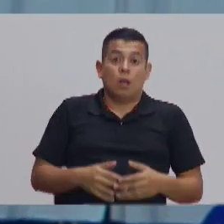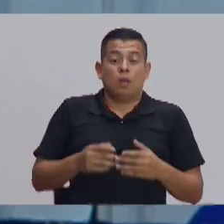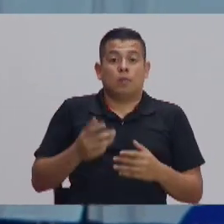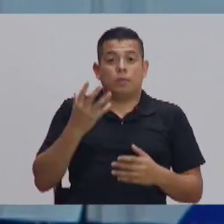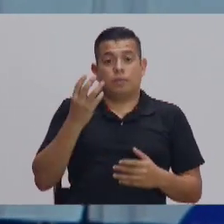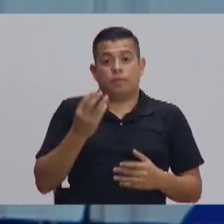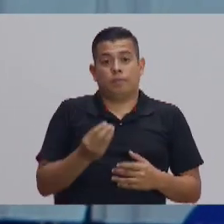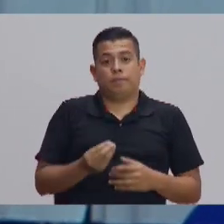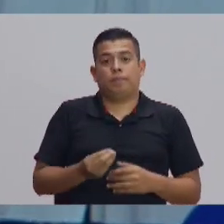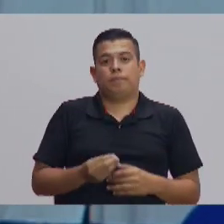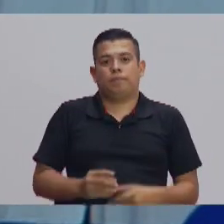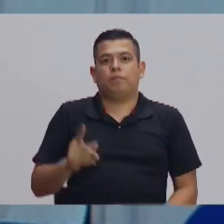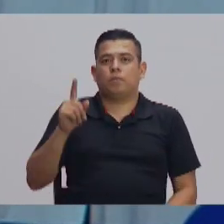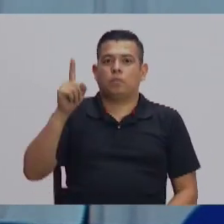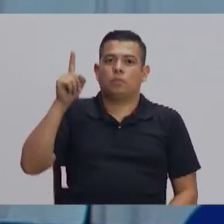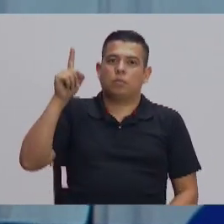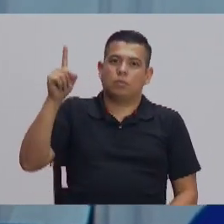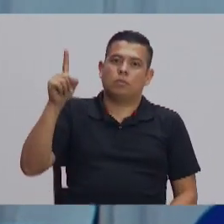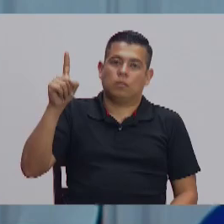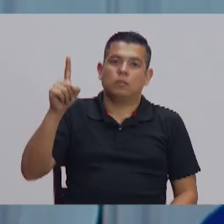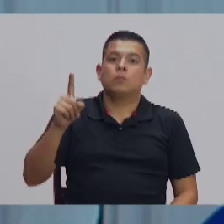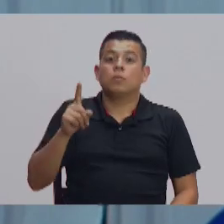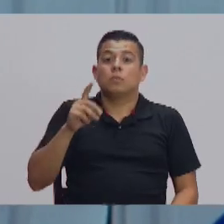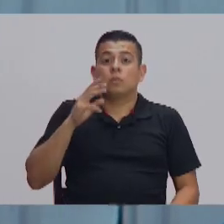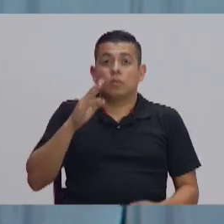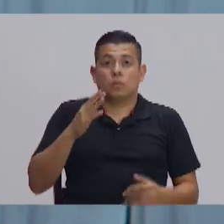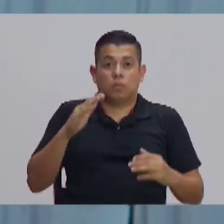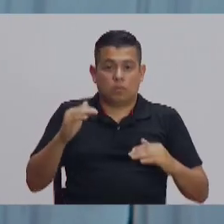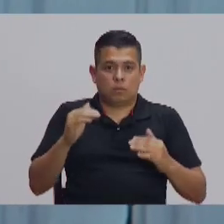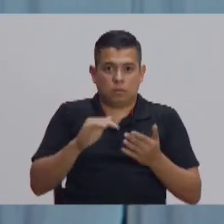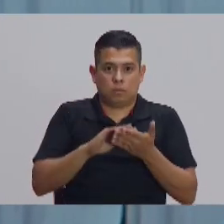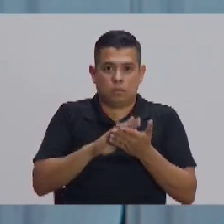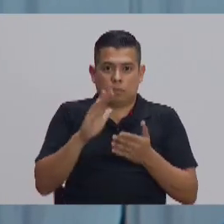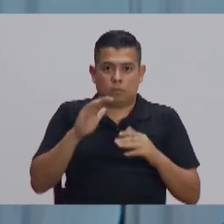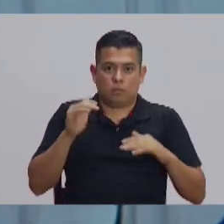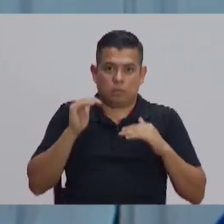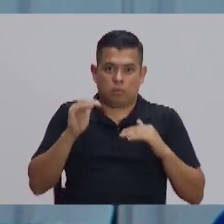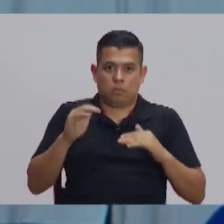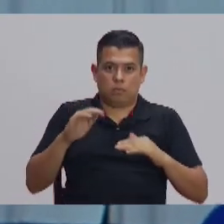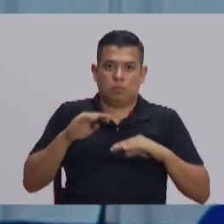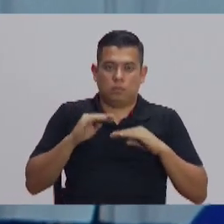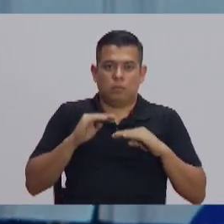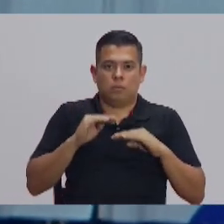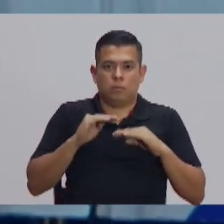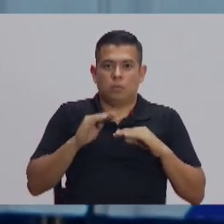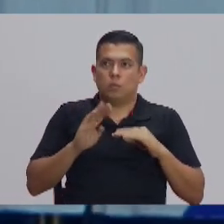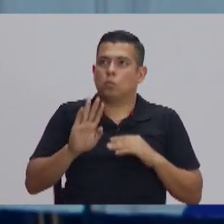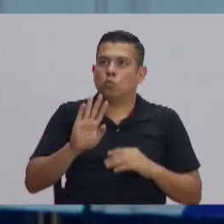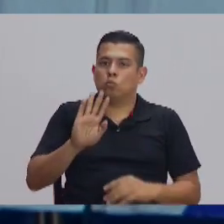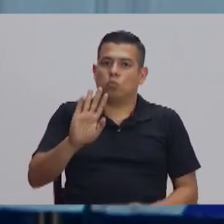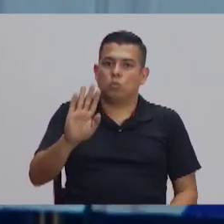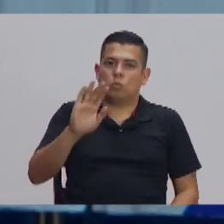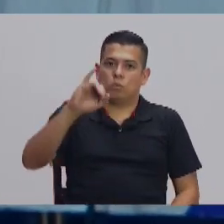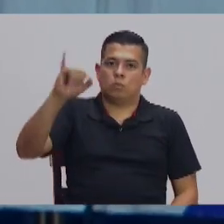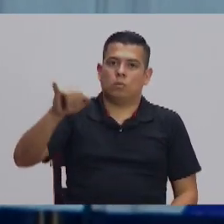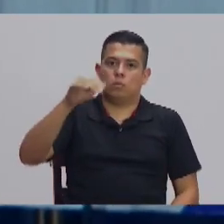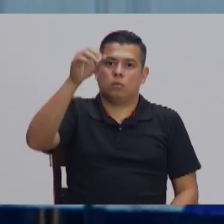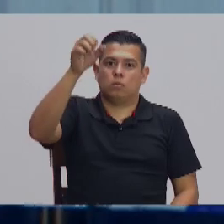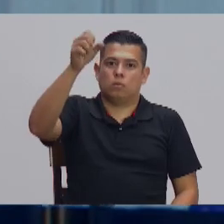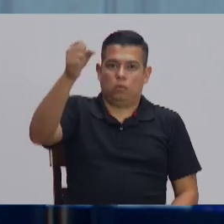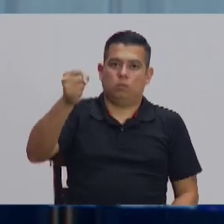maravilloso dios a pesar del estancamiento espiritual no abandonó a